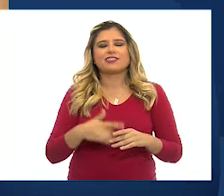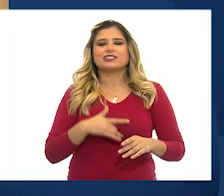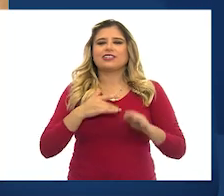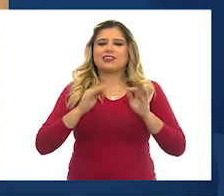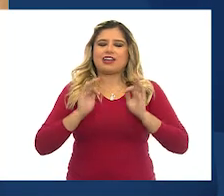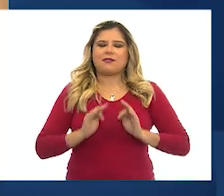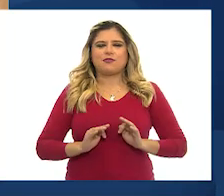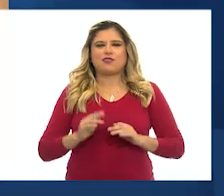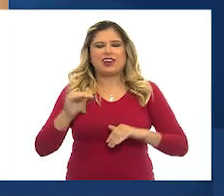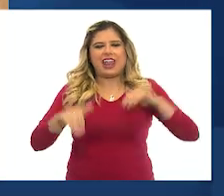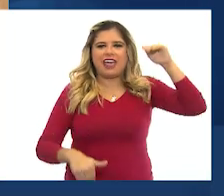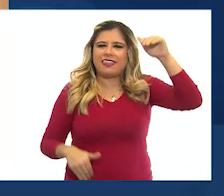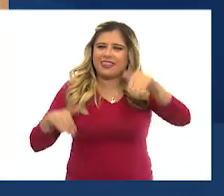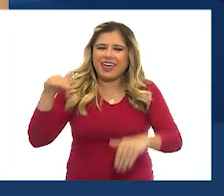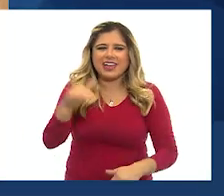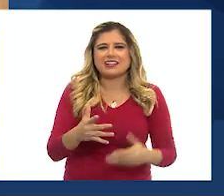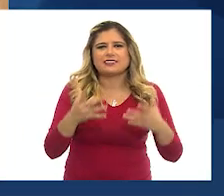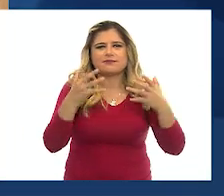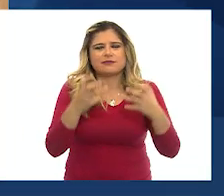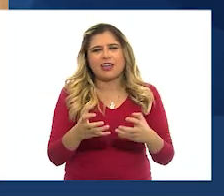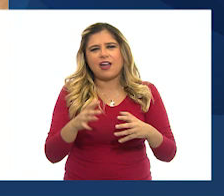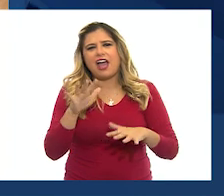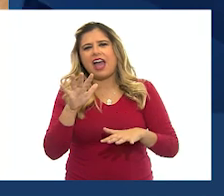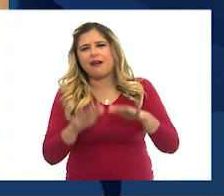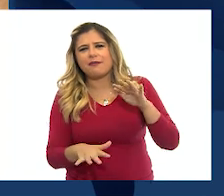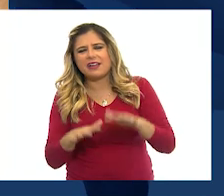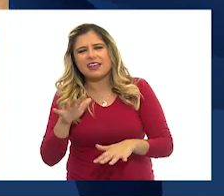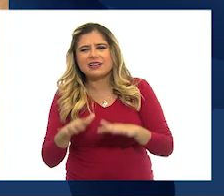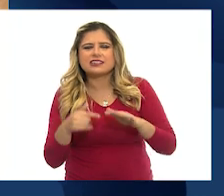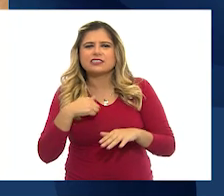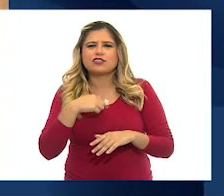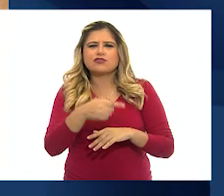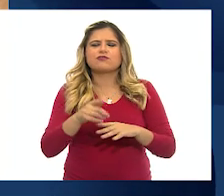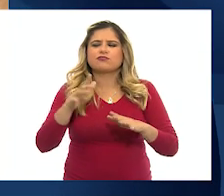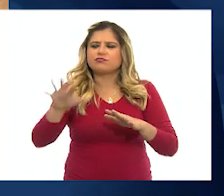cómodo nadando en seco. De vez en cuando hundo mis manos en las losas de